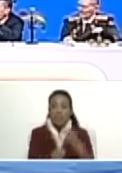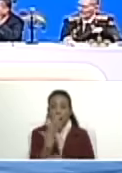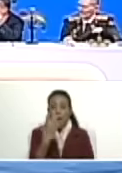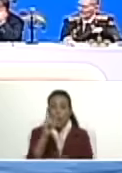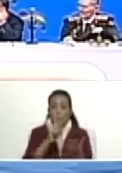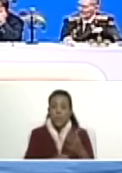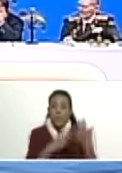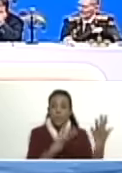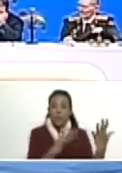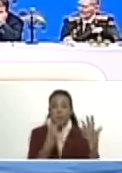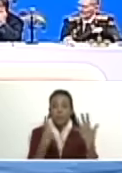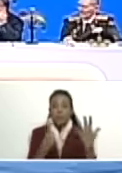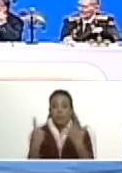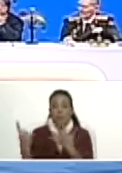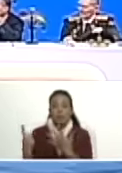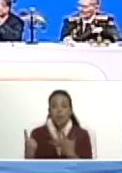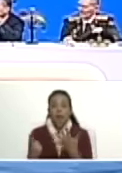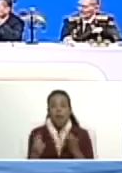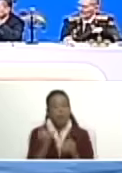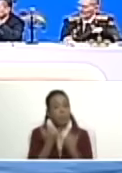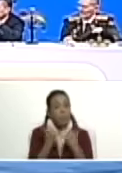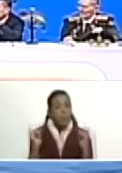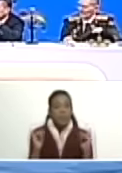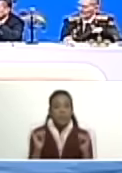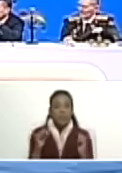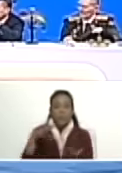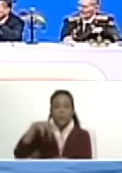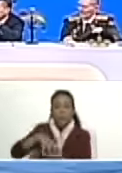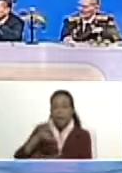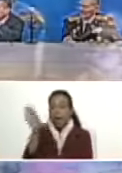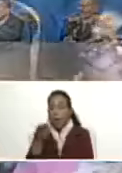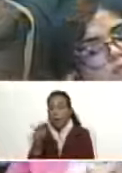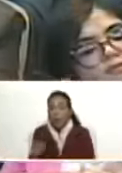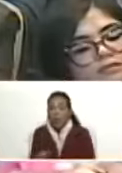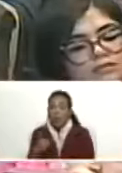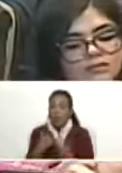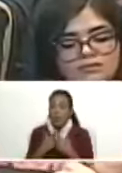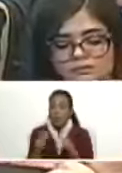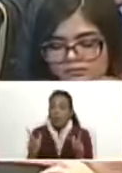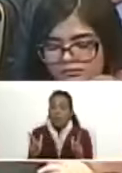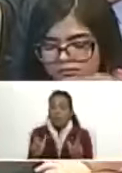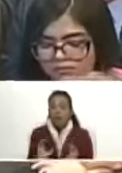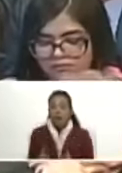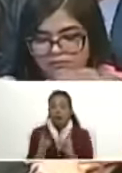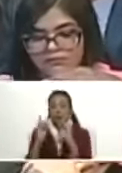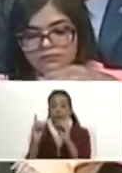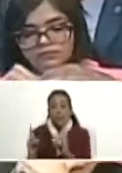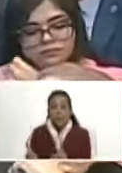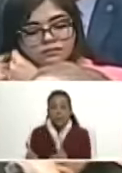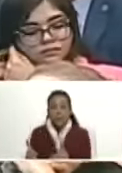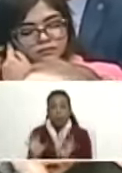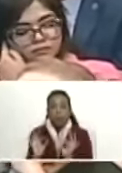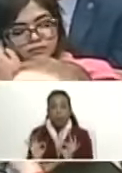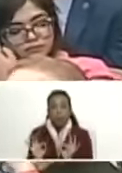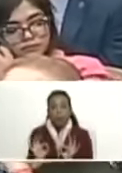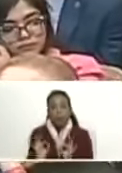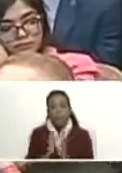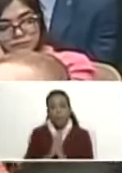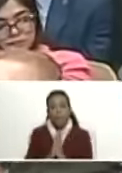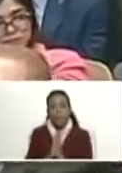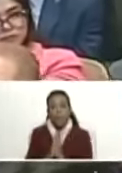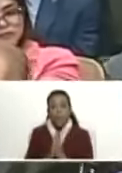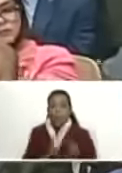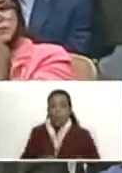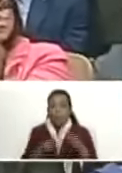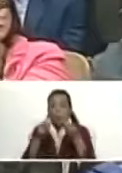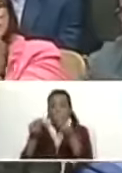1966 se proclama la independencia del Estado de Guyana, ha decidido con especial agrado